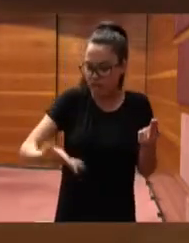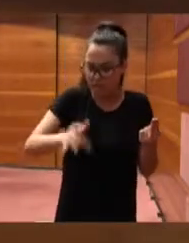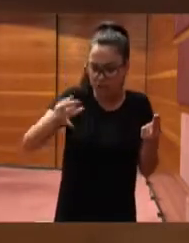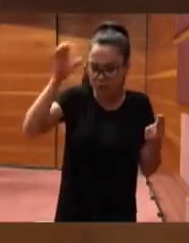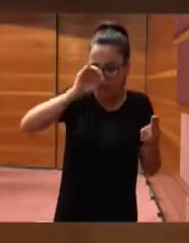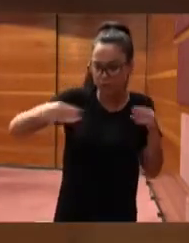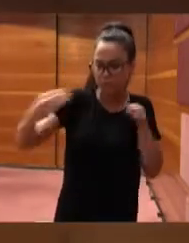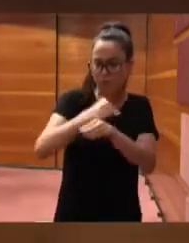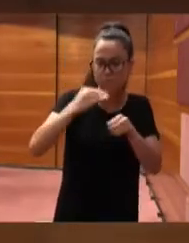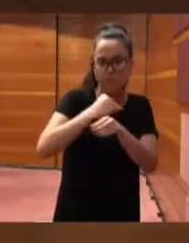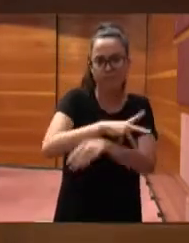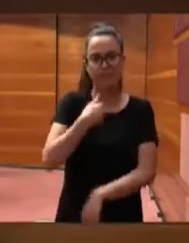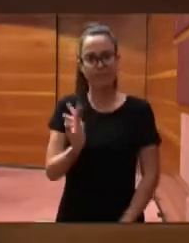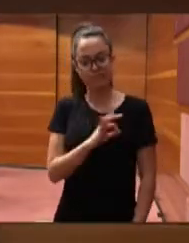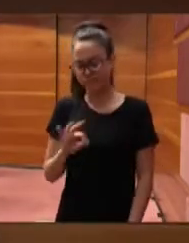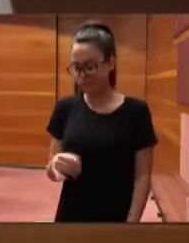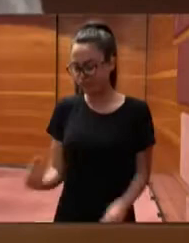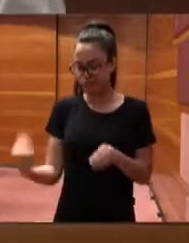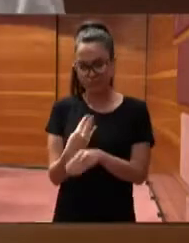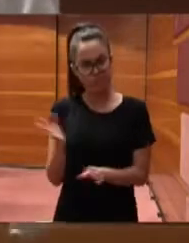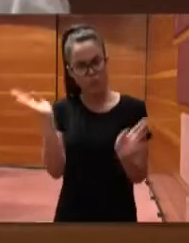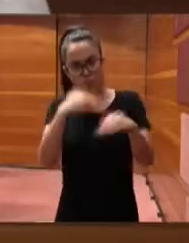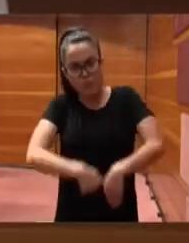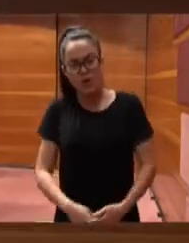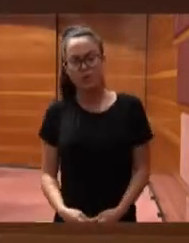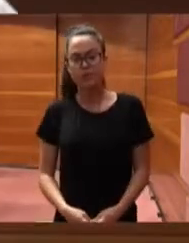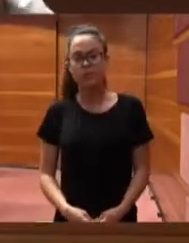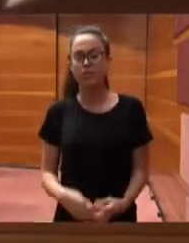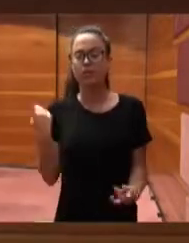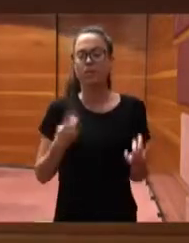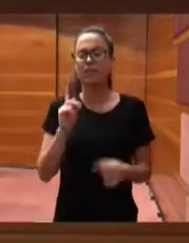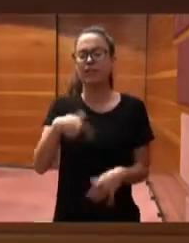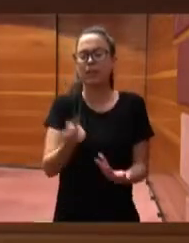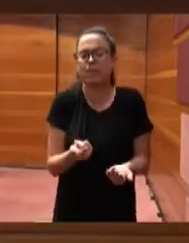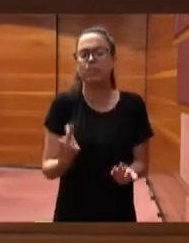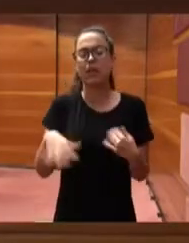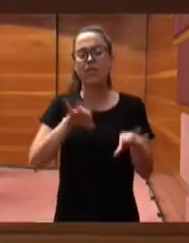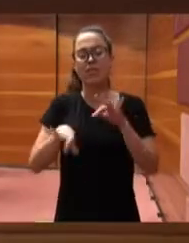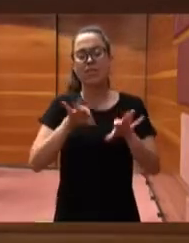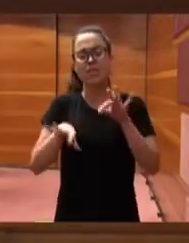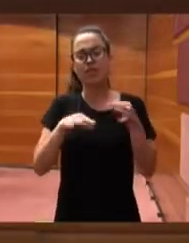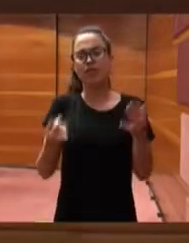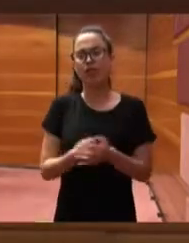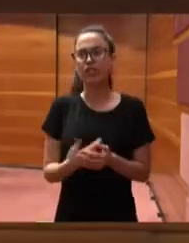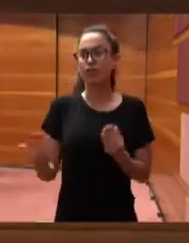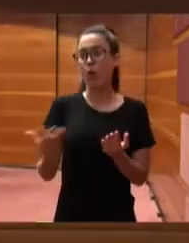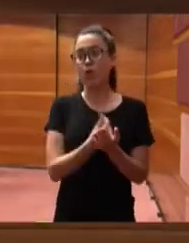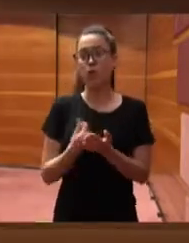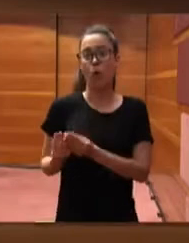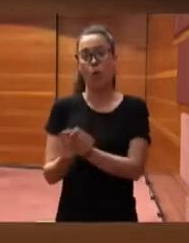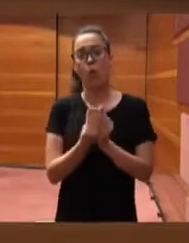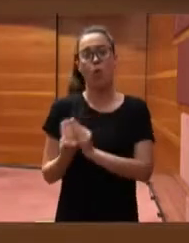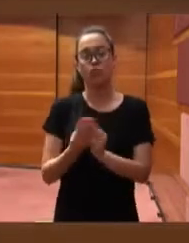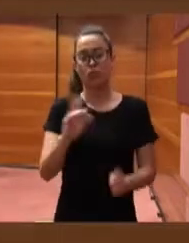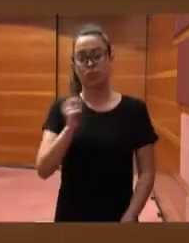preparado para que te lleven la contraria. Muchas veces no hay una metodología de toma de decisiones conjunta, sino que lo que hay es una guerra en la que el que más grita termina